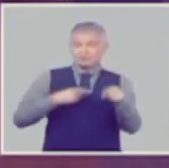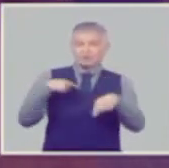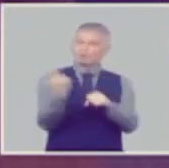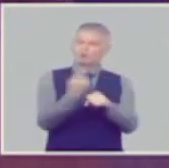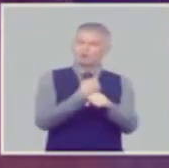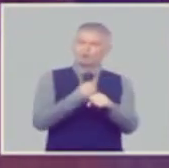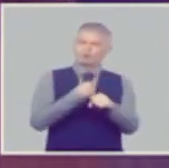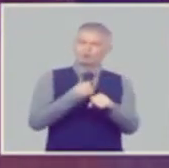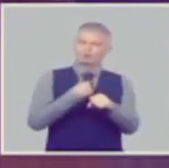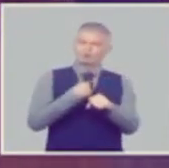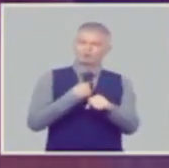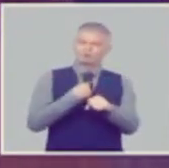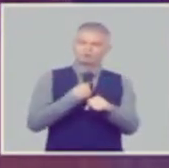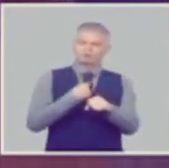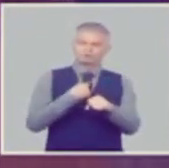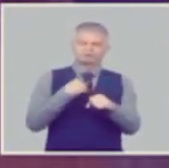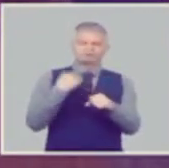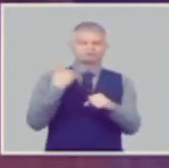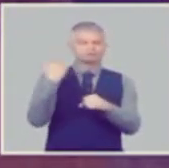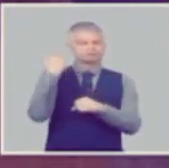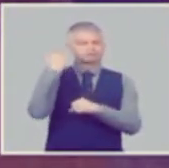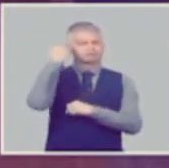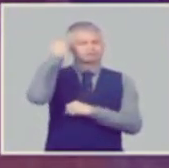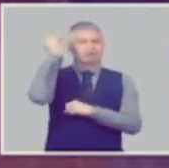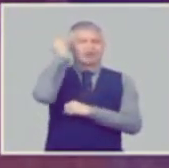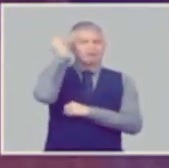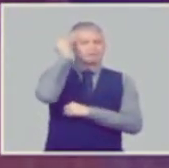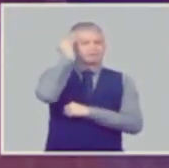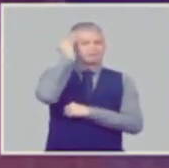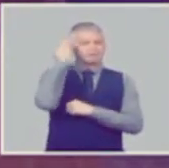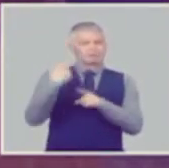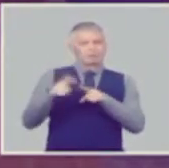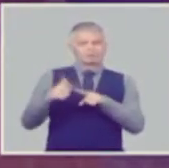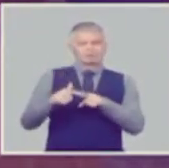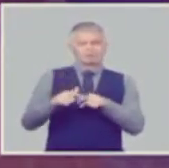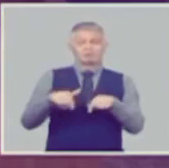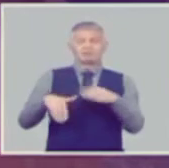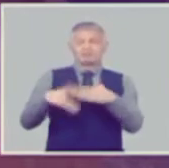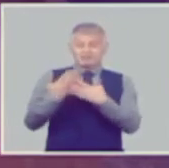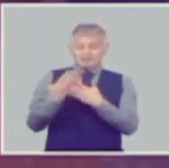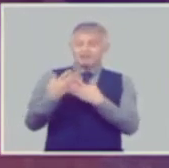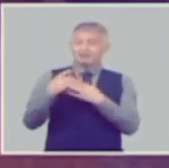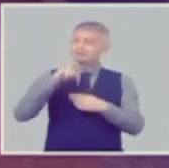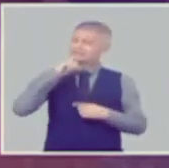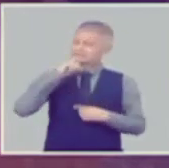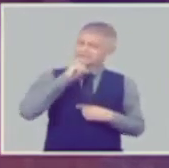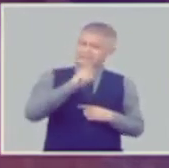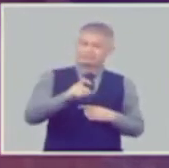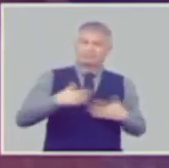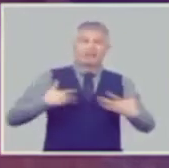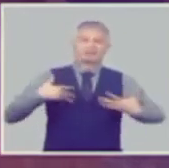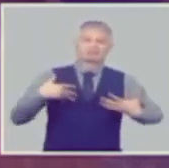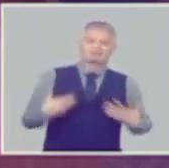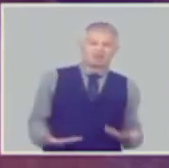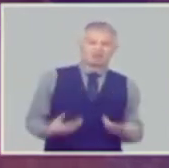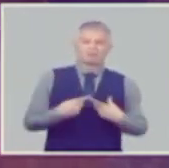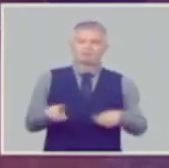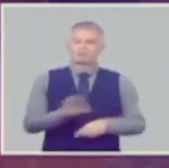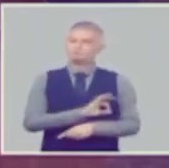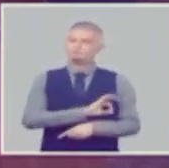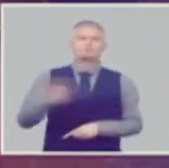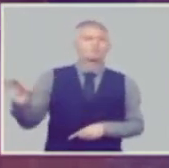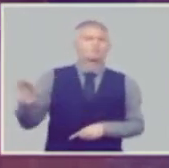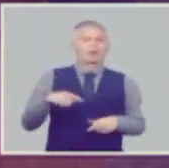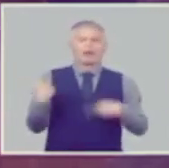de crecimiento y aprendizaje. Hubo jornadas tensas, agotadoras, pero jamás nos acompañó el